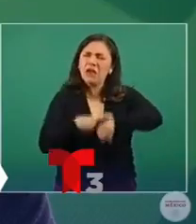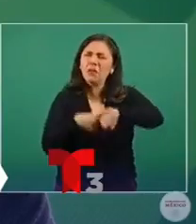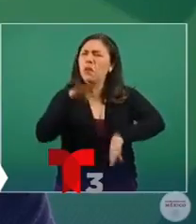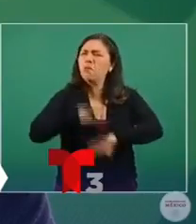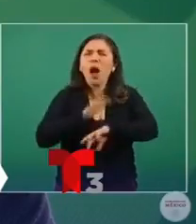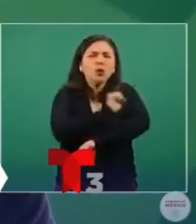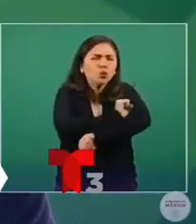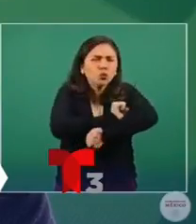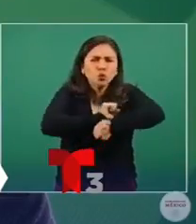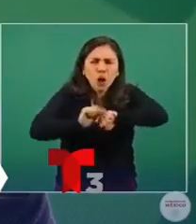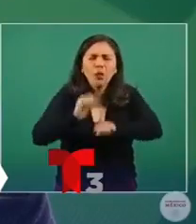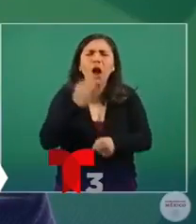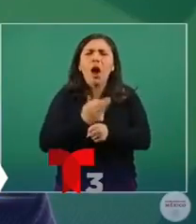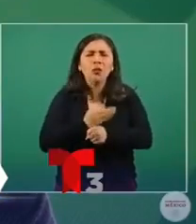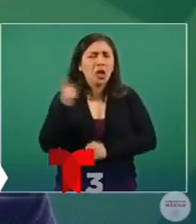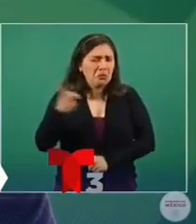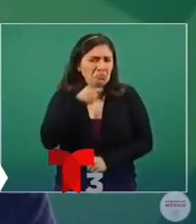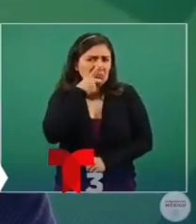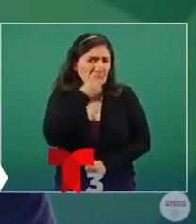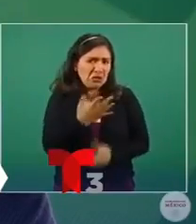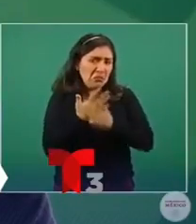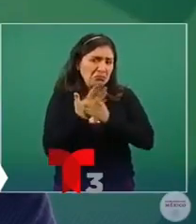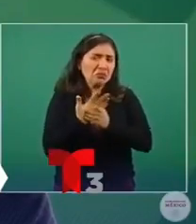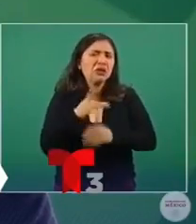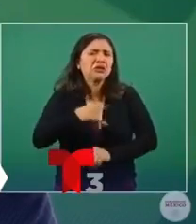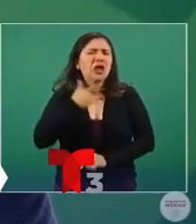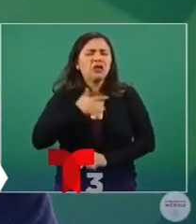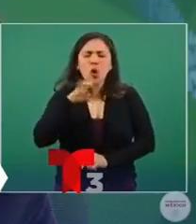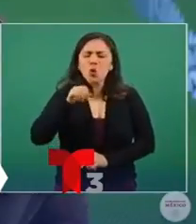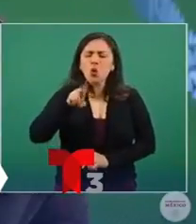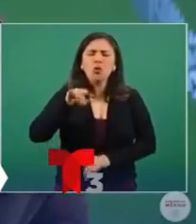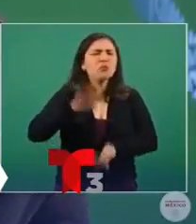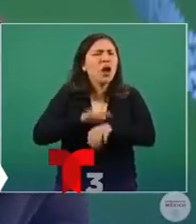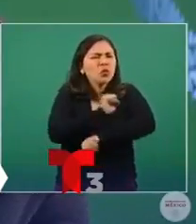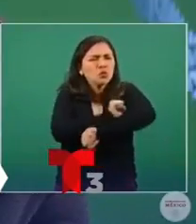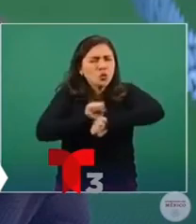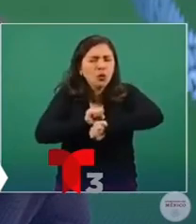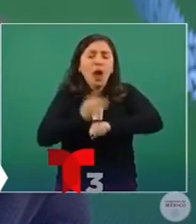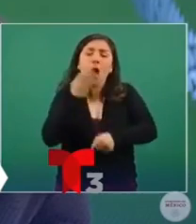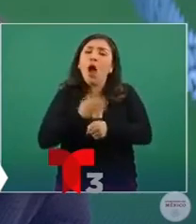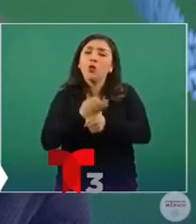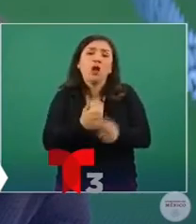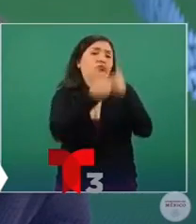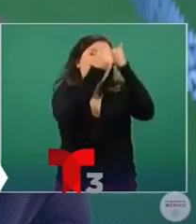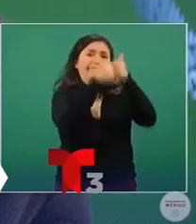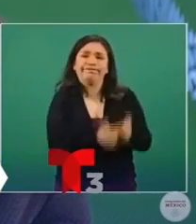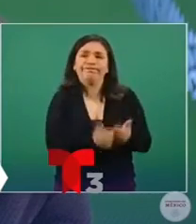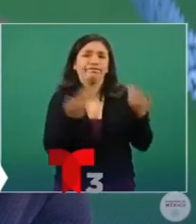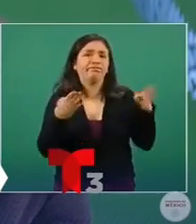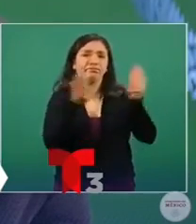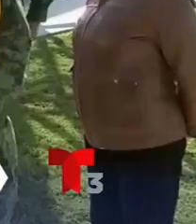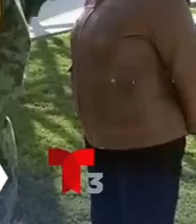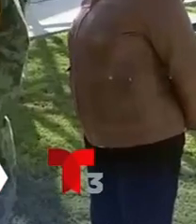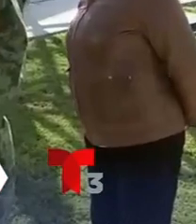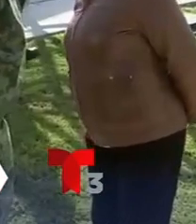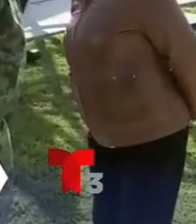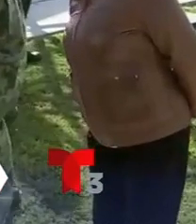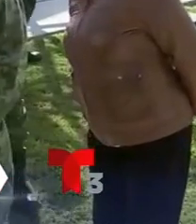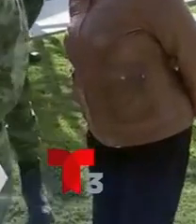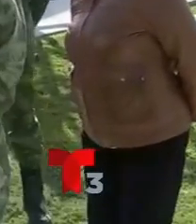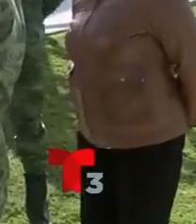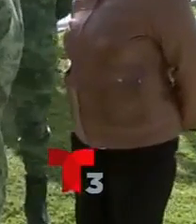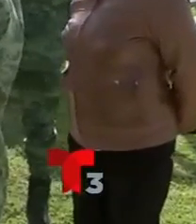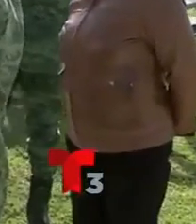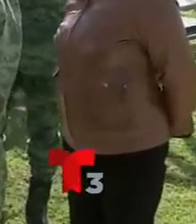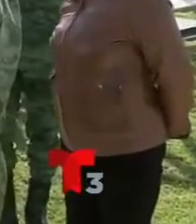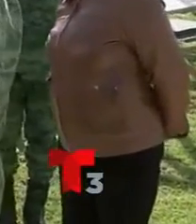En este momento él está expresando un COVID leve, se encuentra resguardado en su domicilio. Hay que recordar